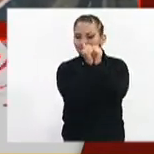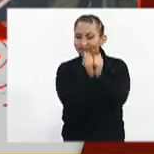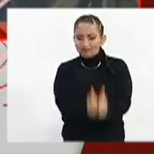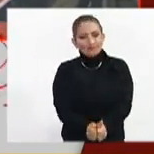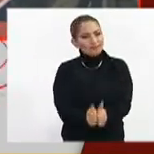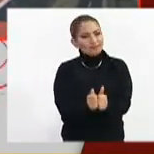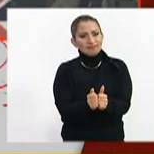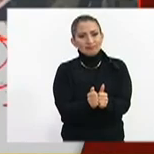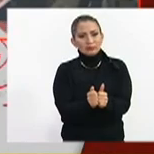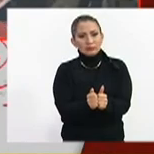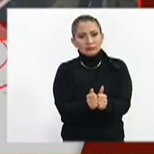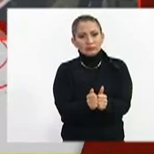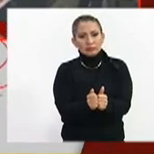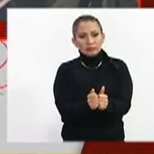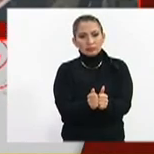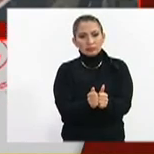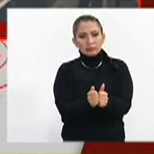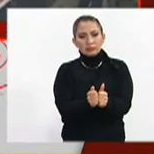que ya se use